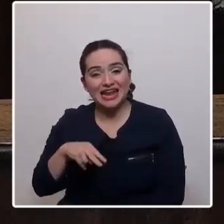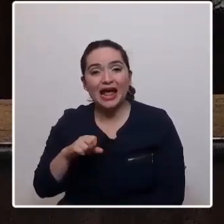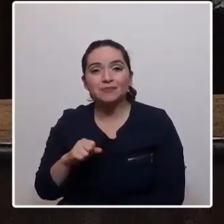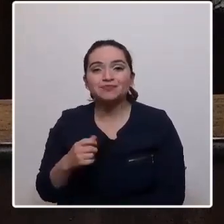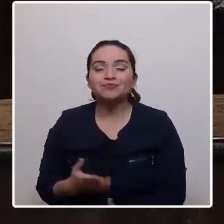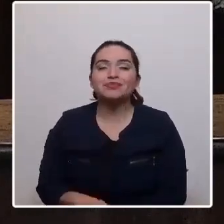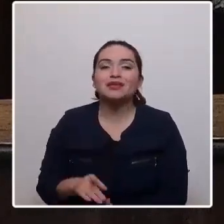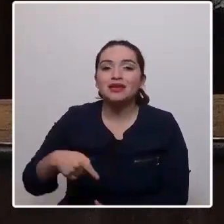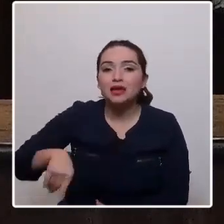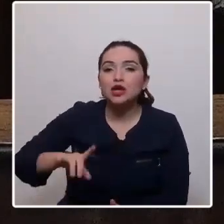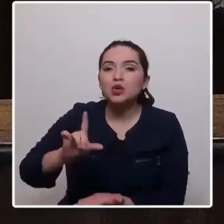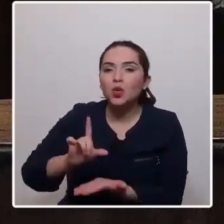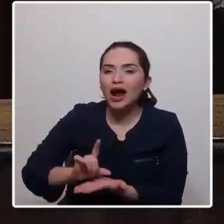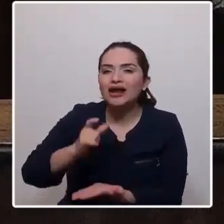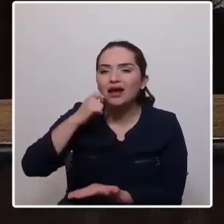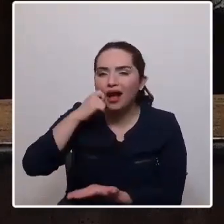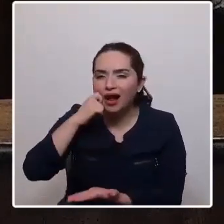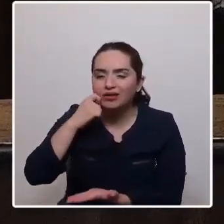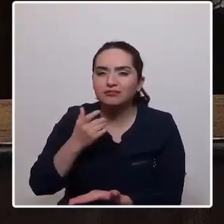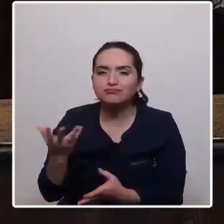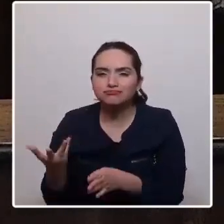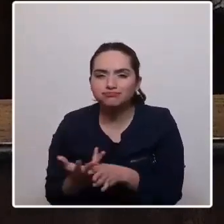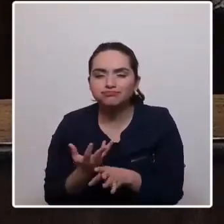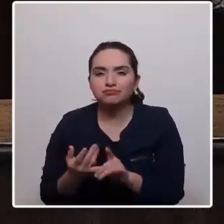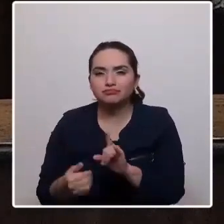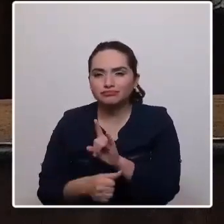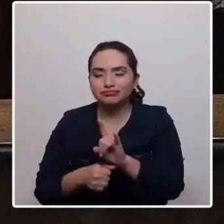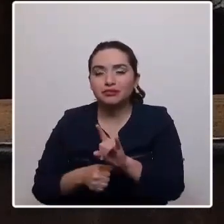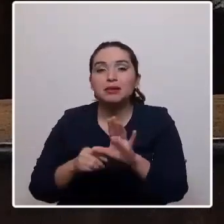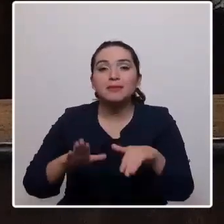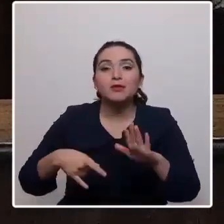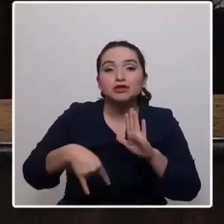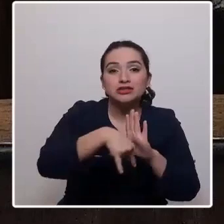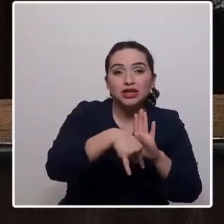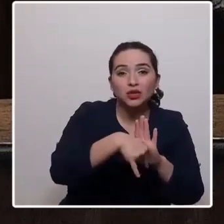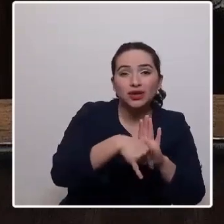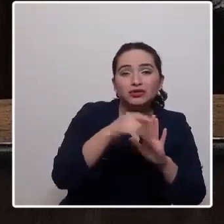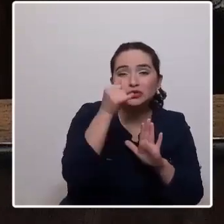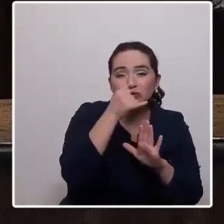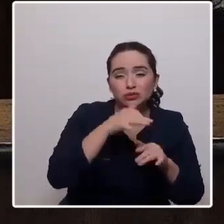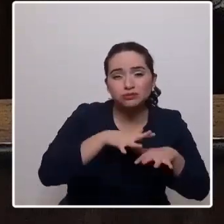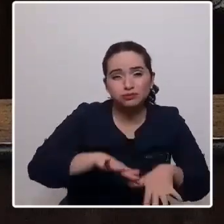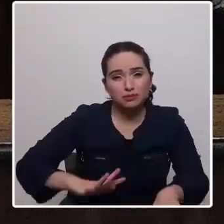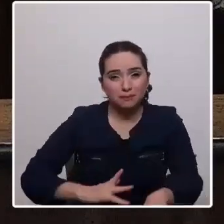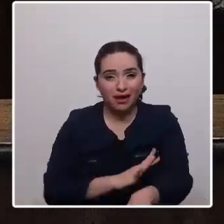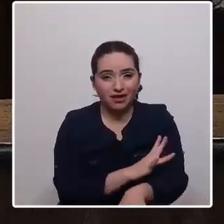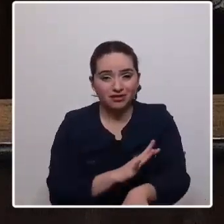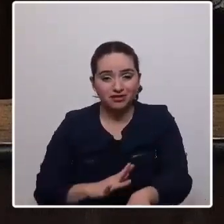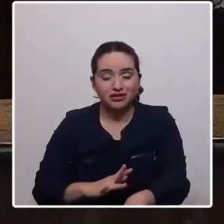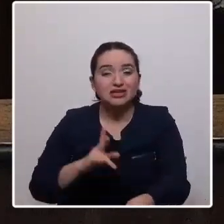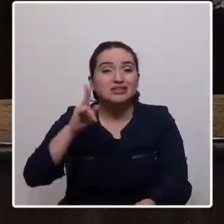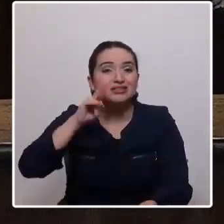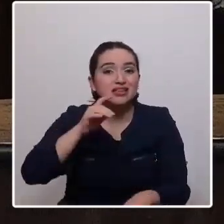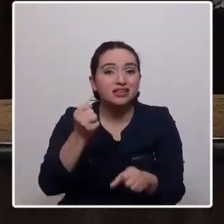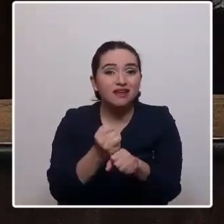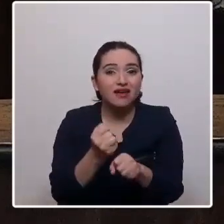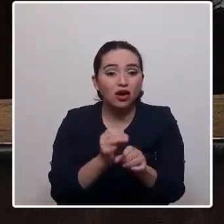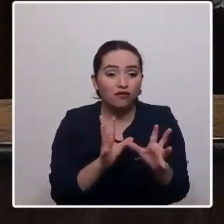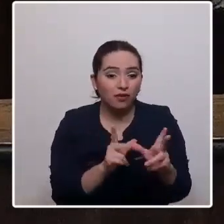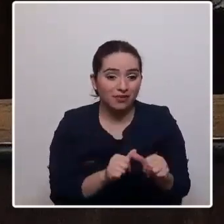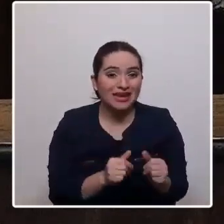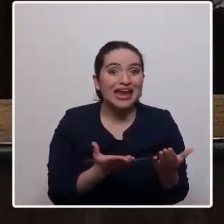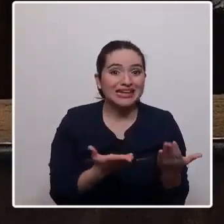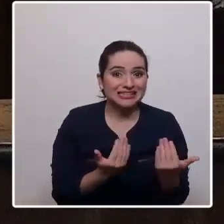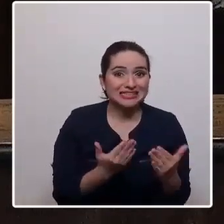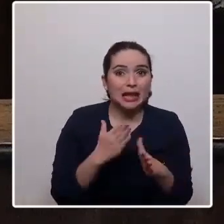faena de carne, o la muerte de la fauna marina, como ocurrió en Chiloé hace unos años, dejando sin sustento además a familias que dependían de la